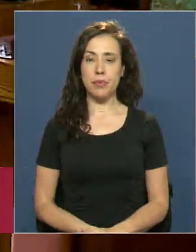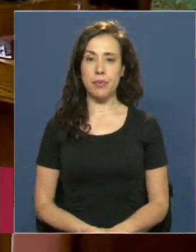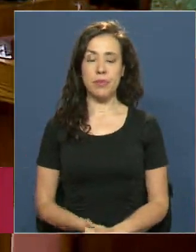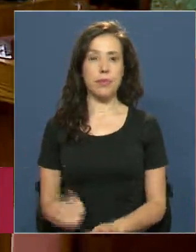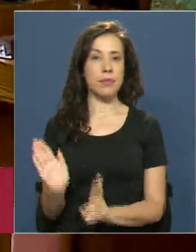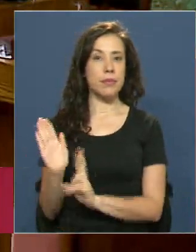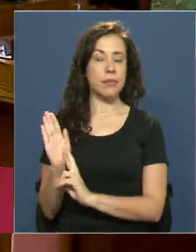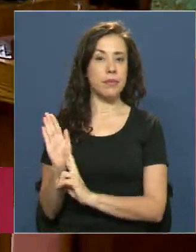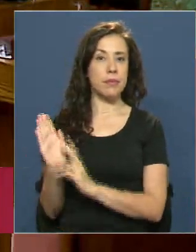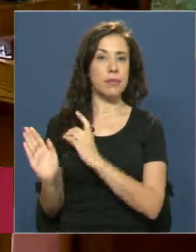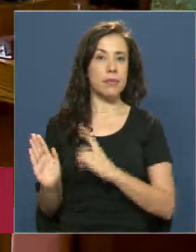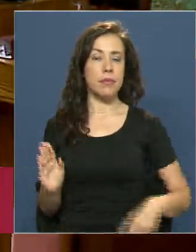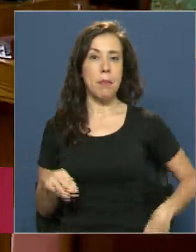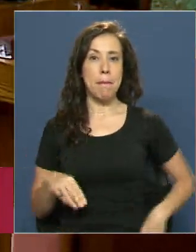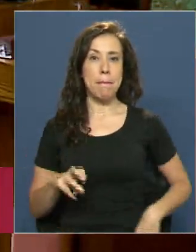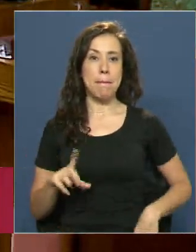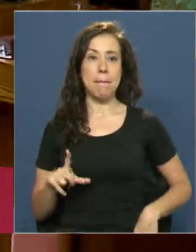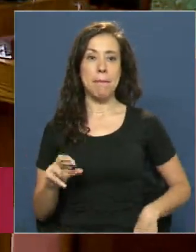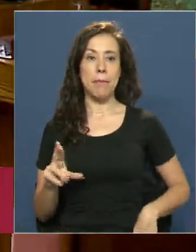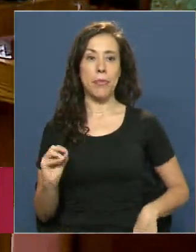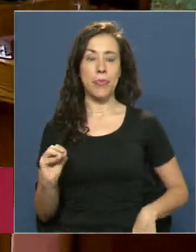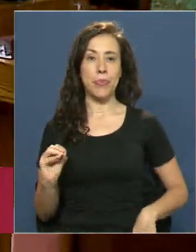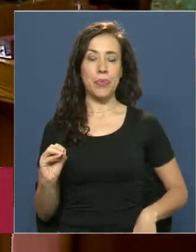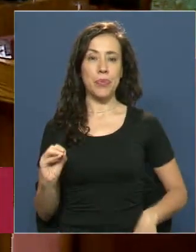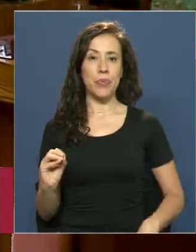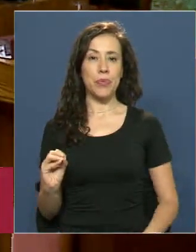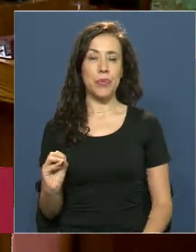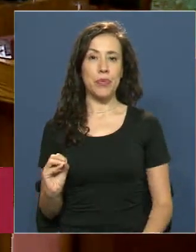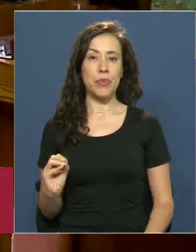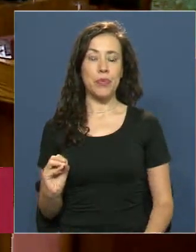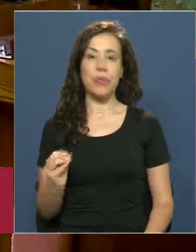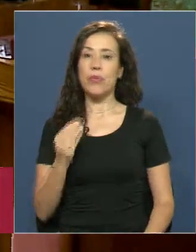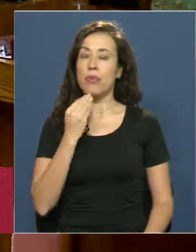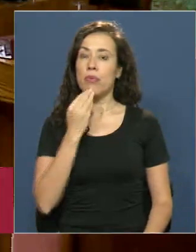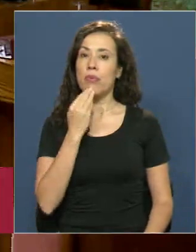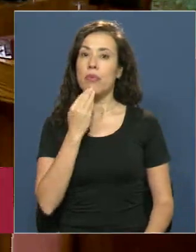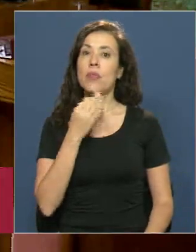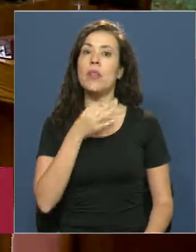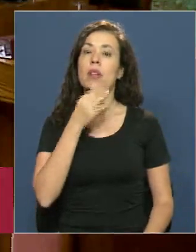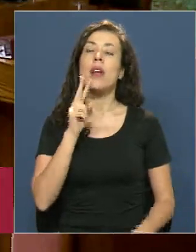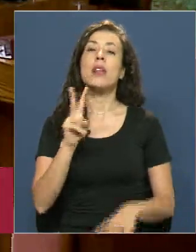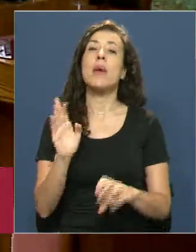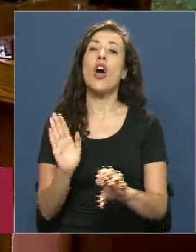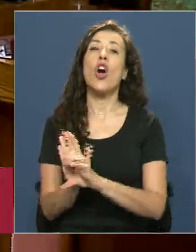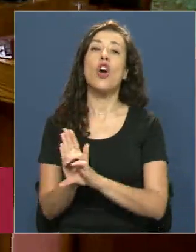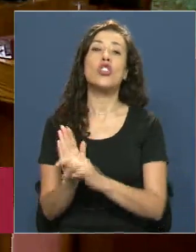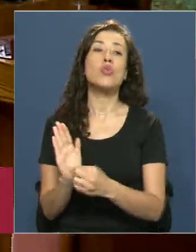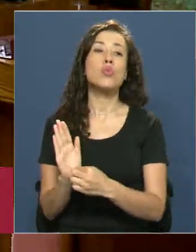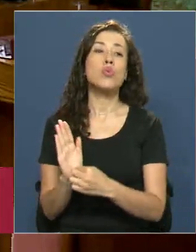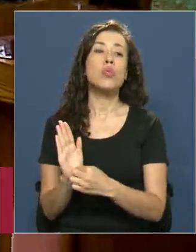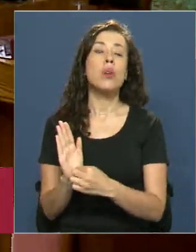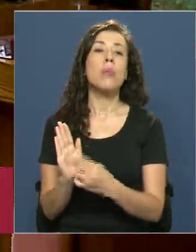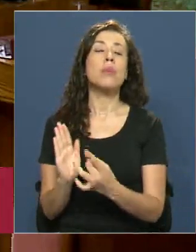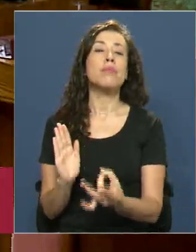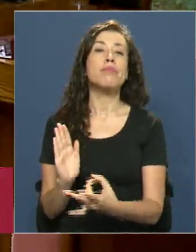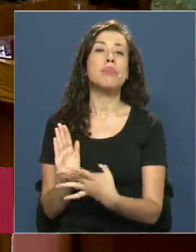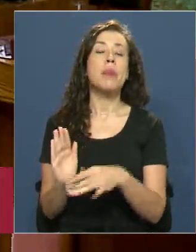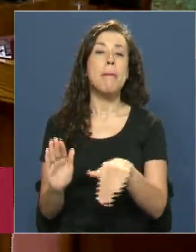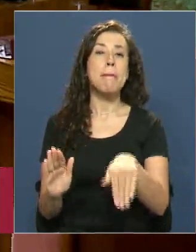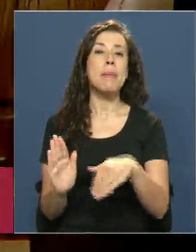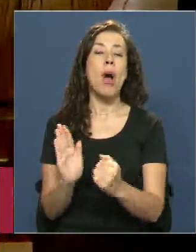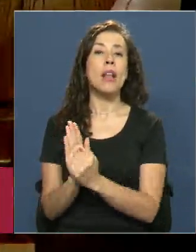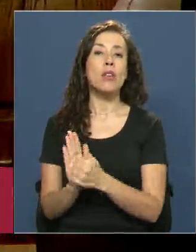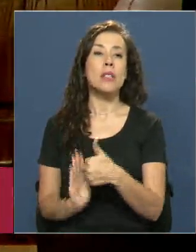Punto de reglamento, diputado Melero. Sí, presidente, para también hacer cuestión de constitucionalidad, por infracción al mismo